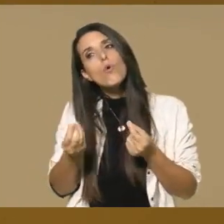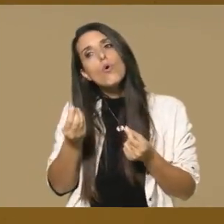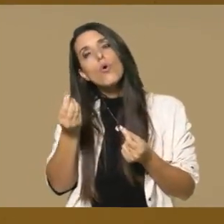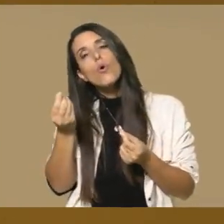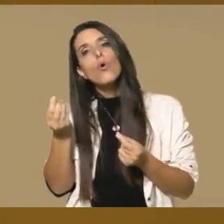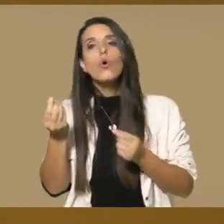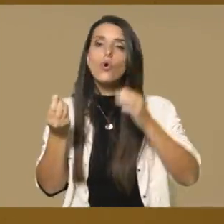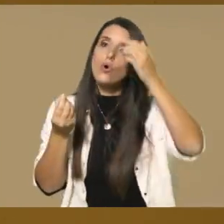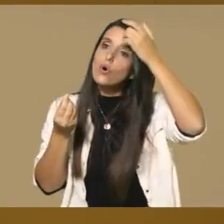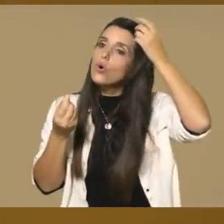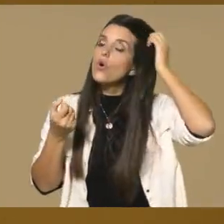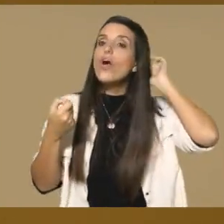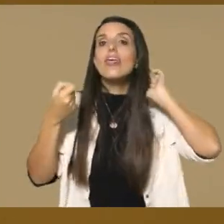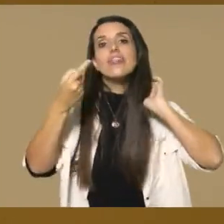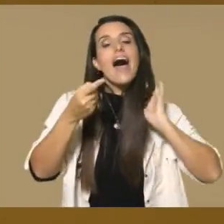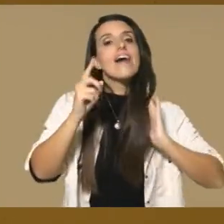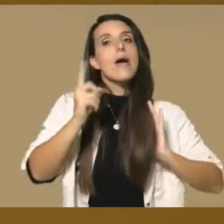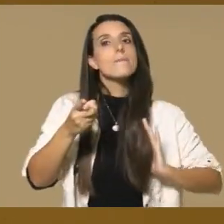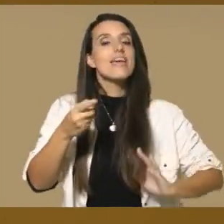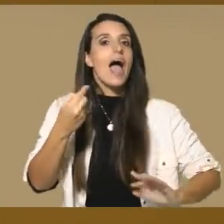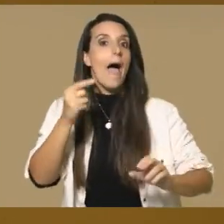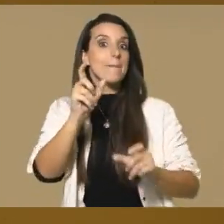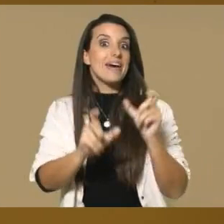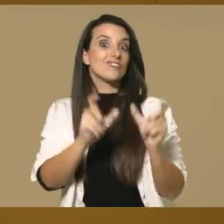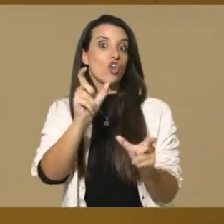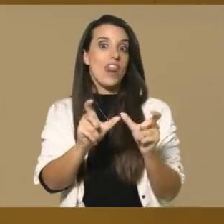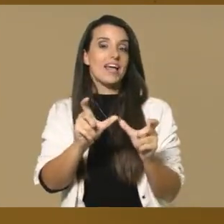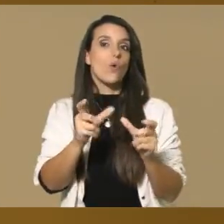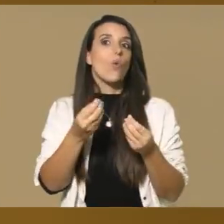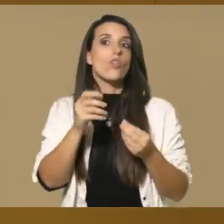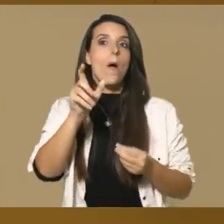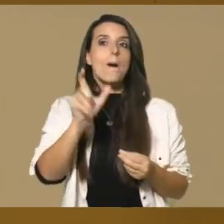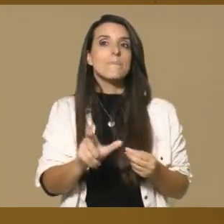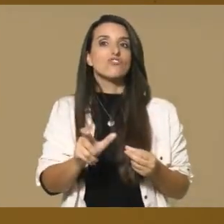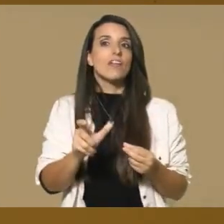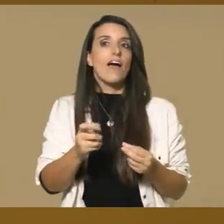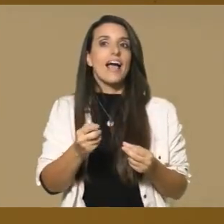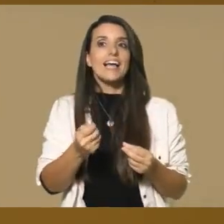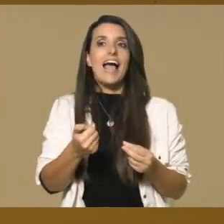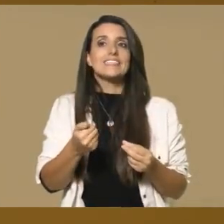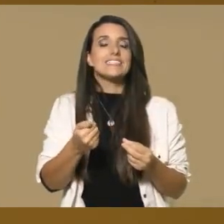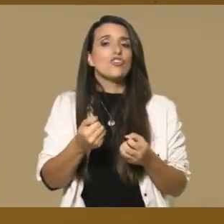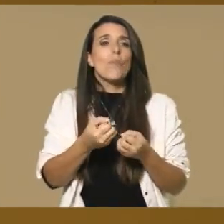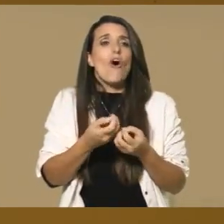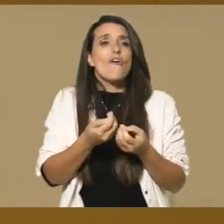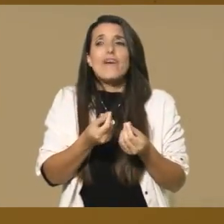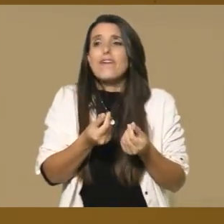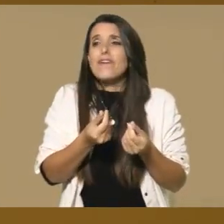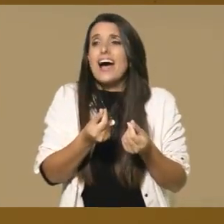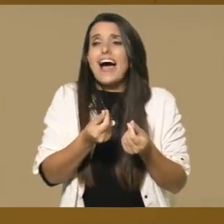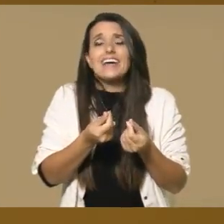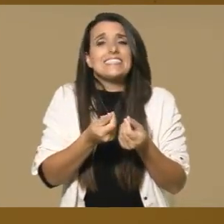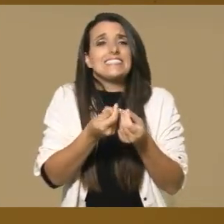se le asigna también, o se le traslada a las personas, ¿no? Cuando uno está a punto prácticamente que de romperse